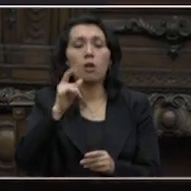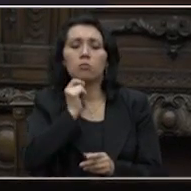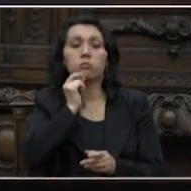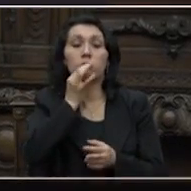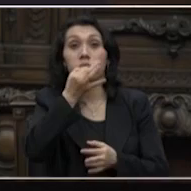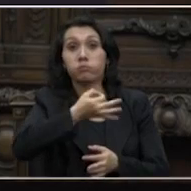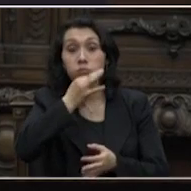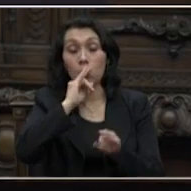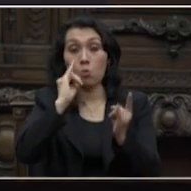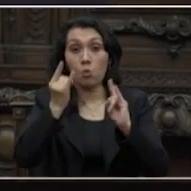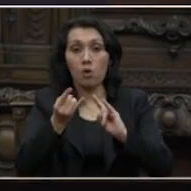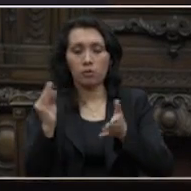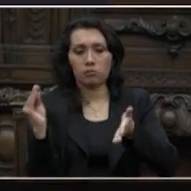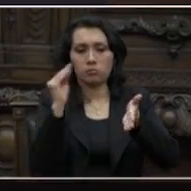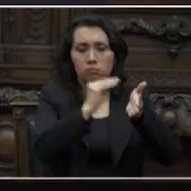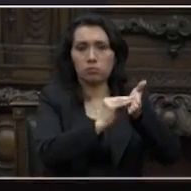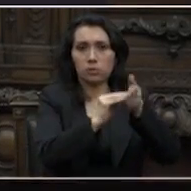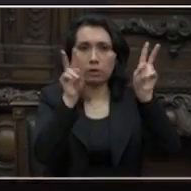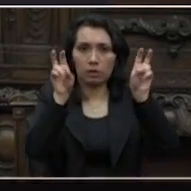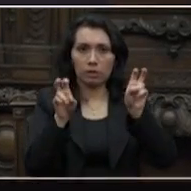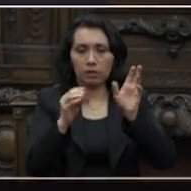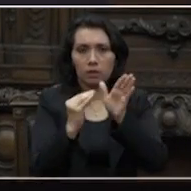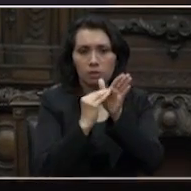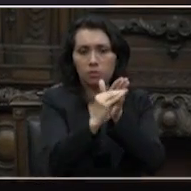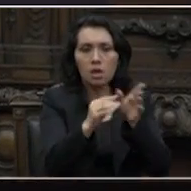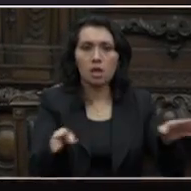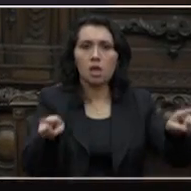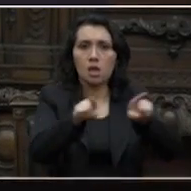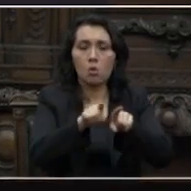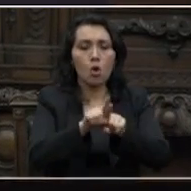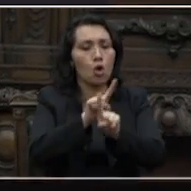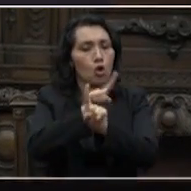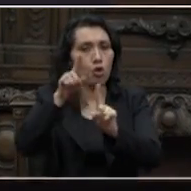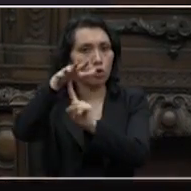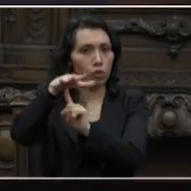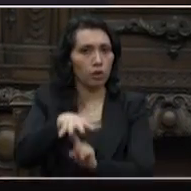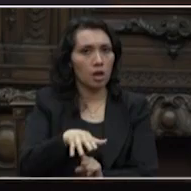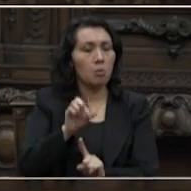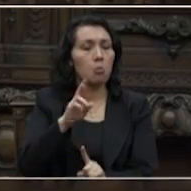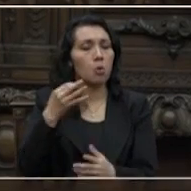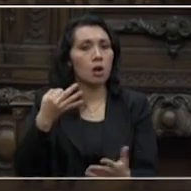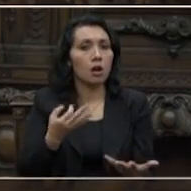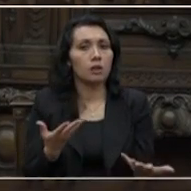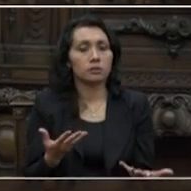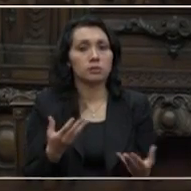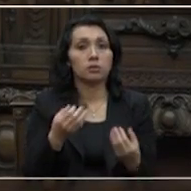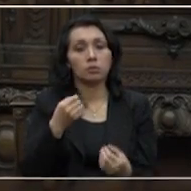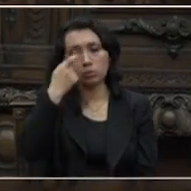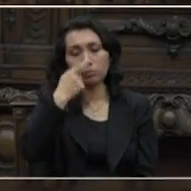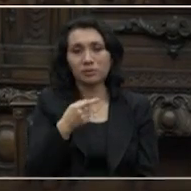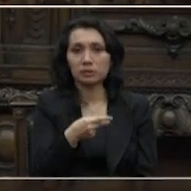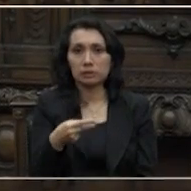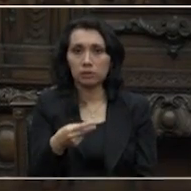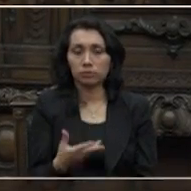Declaración Universal el tema de la igualdad y la no discriminación por razón de sexo.